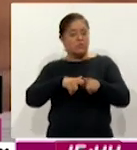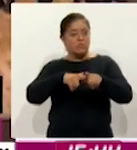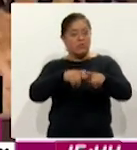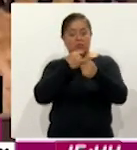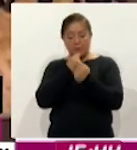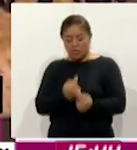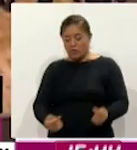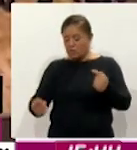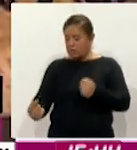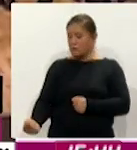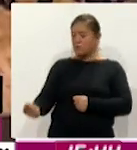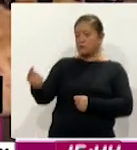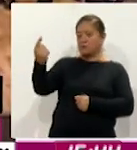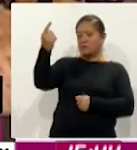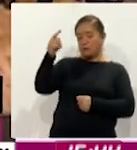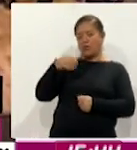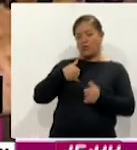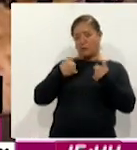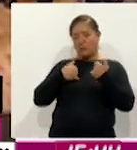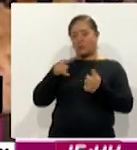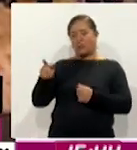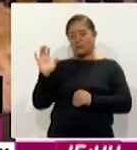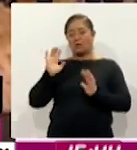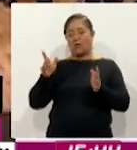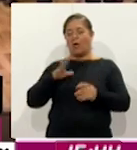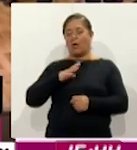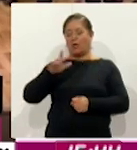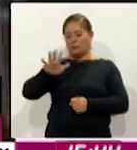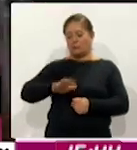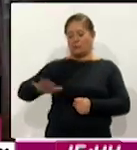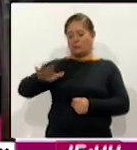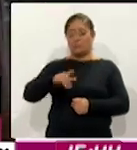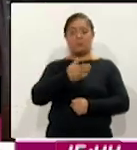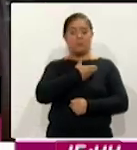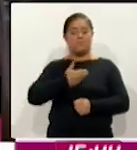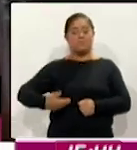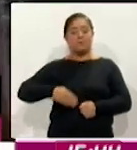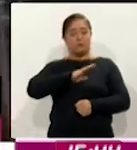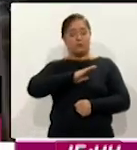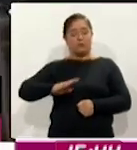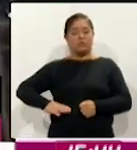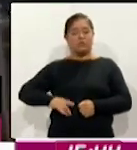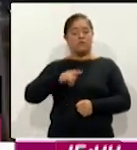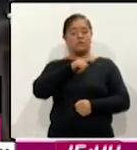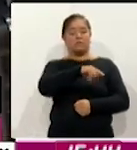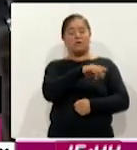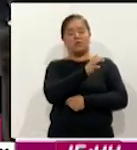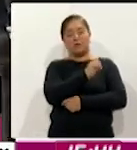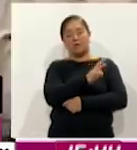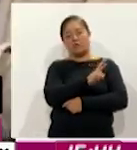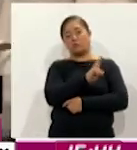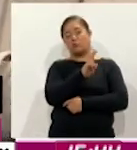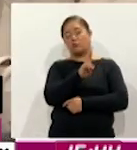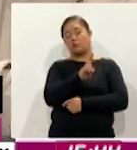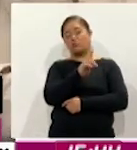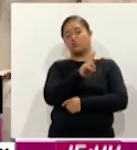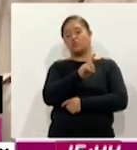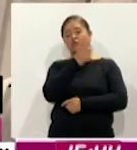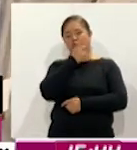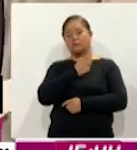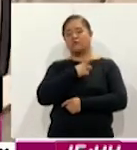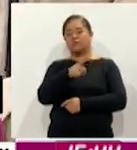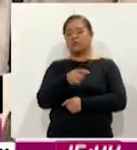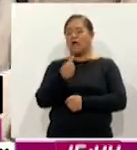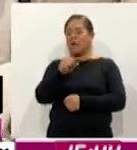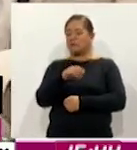infantes y jóvenes que ya se encontraban en esta zona. Por su parte, el presidente municipal, Edgardo Olivares Cruz, expresó que de esta forma se dará